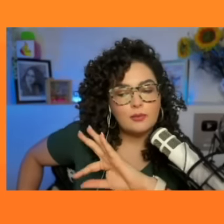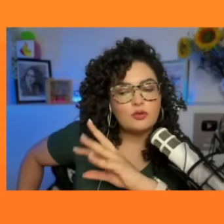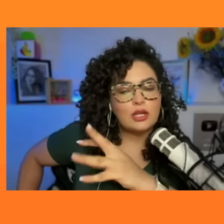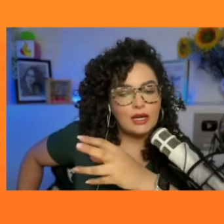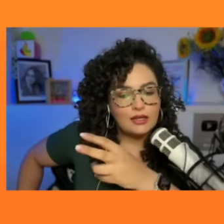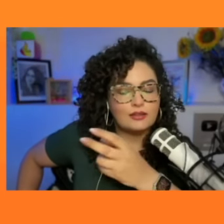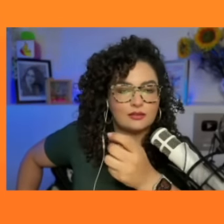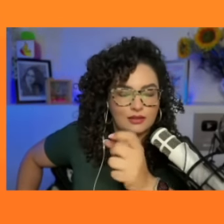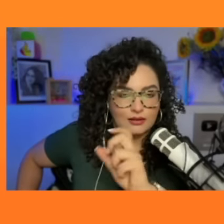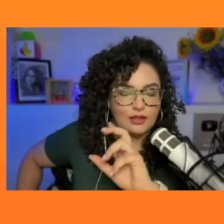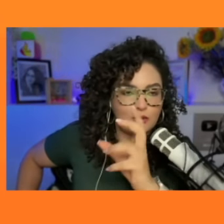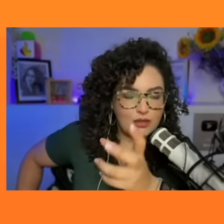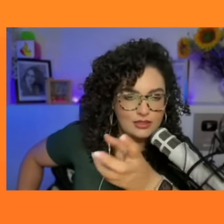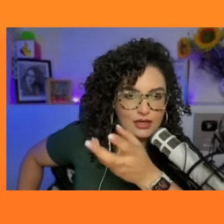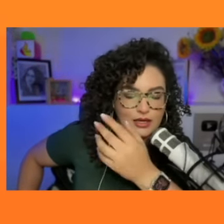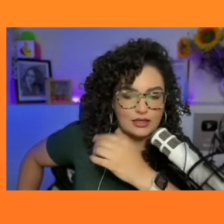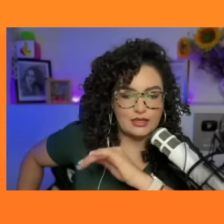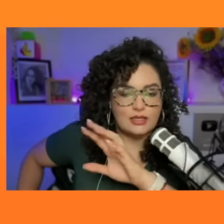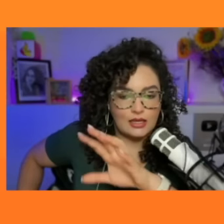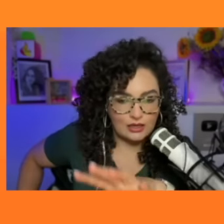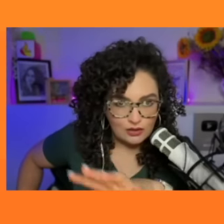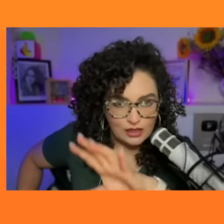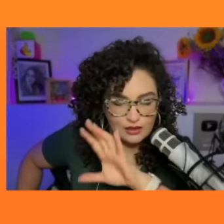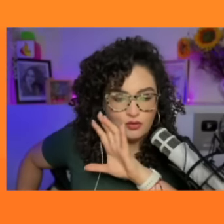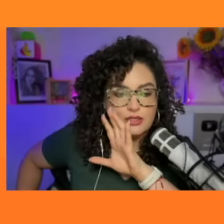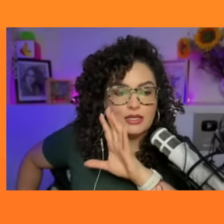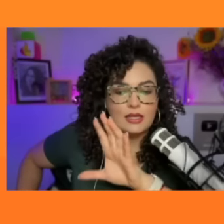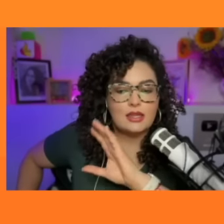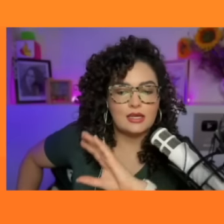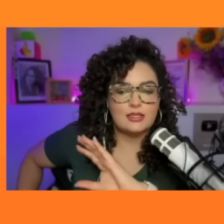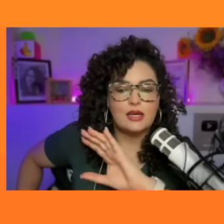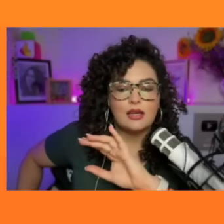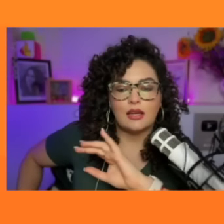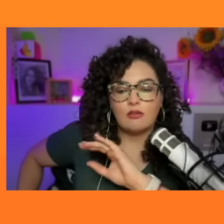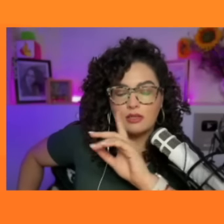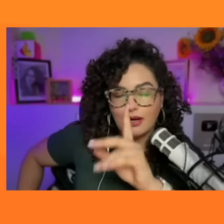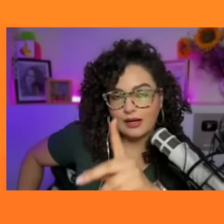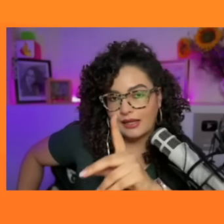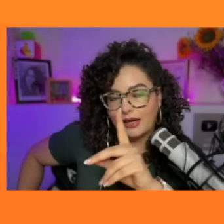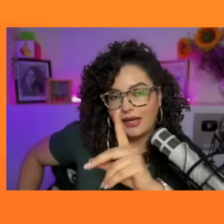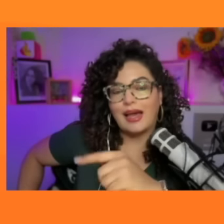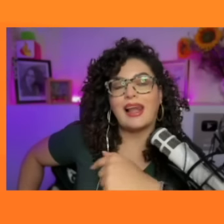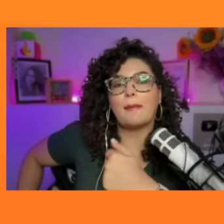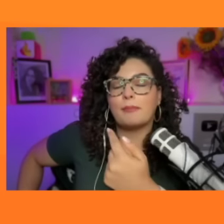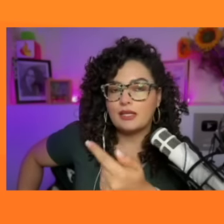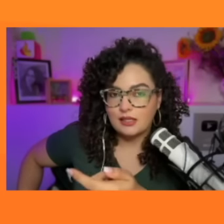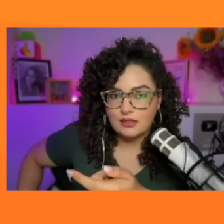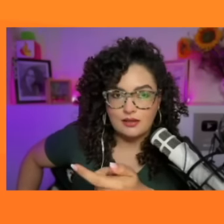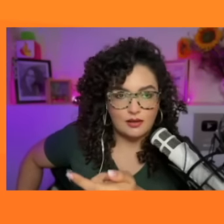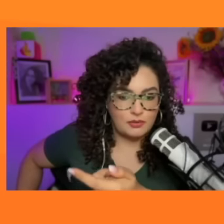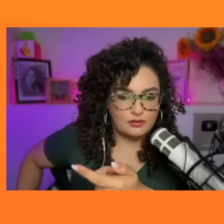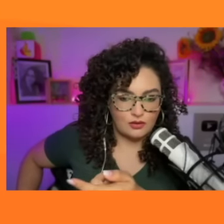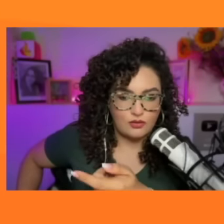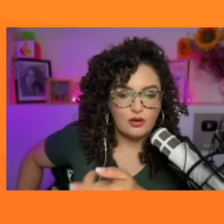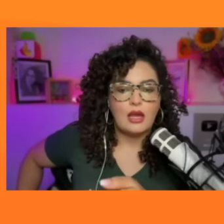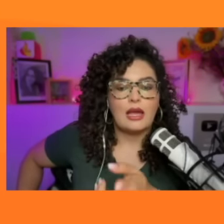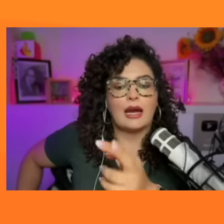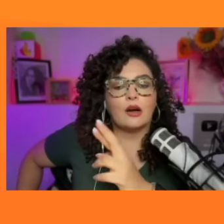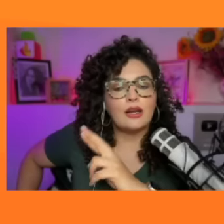que buscan entre Luisa, Andrés y Carolina? Lo que se entiende es que Luisa María Alcalde iría a la presidencia del